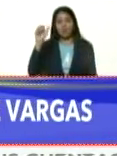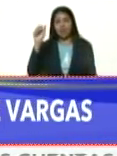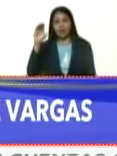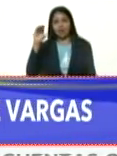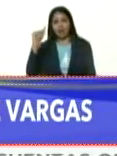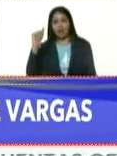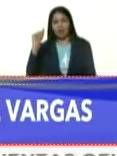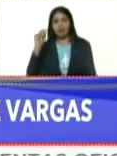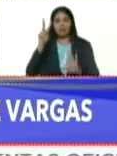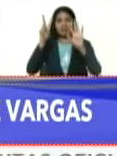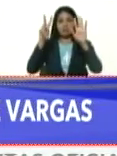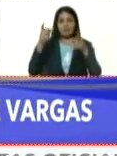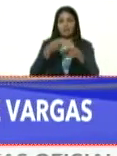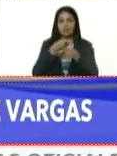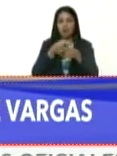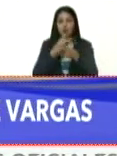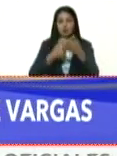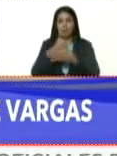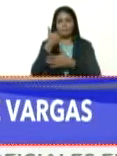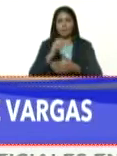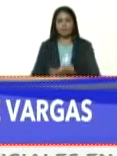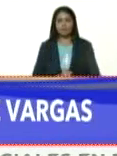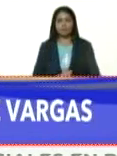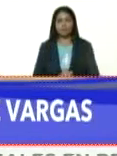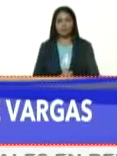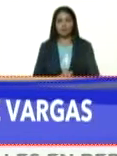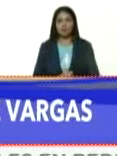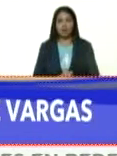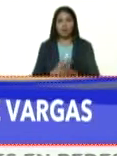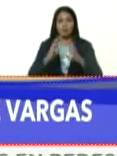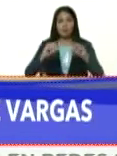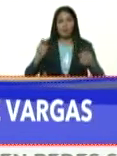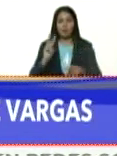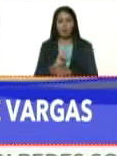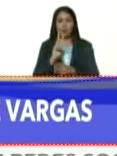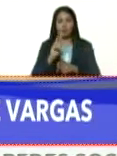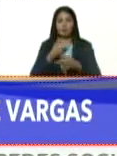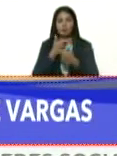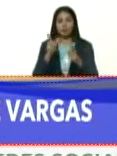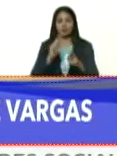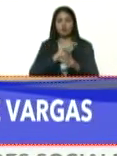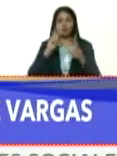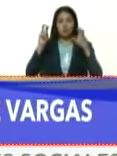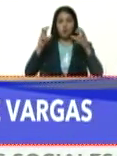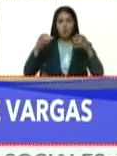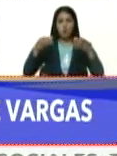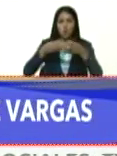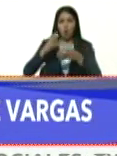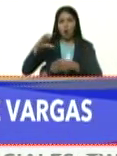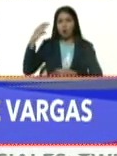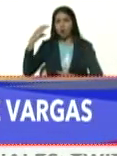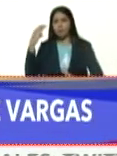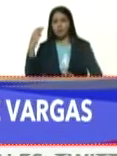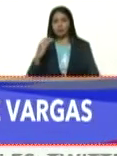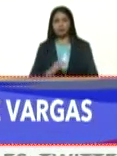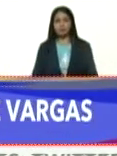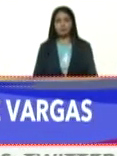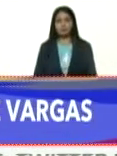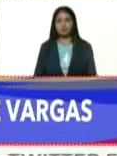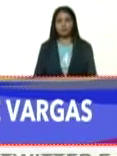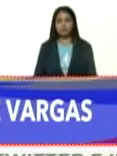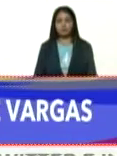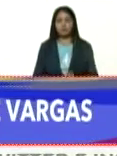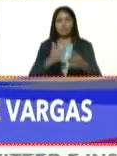agosto. Pantano de Vargas abrió el camino para la liberación de la Nueva Granada. Y